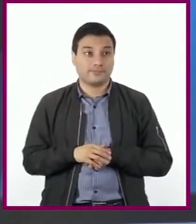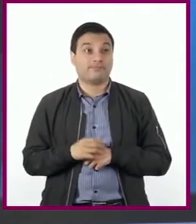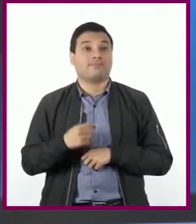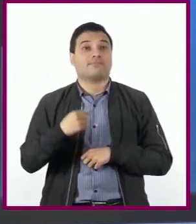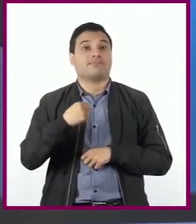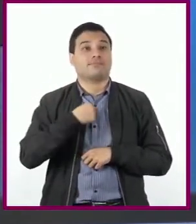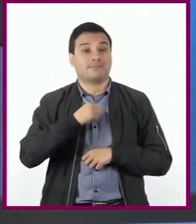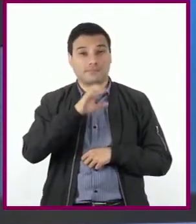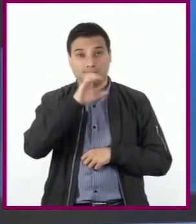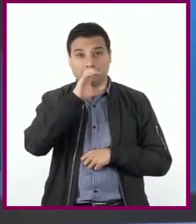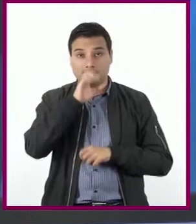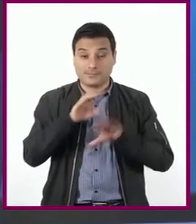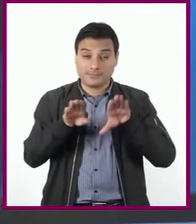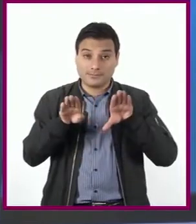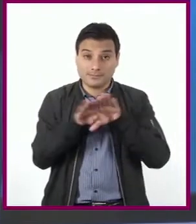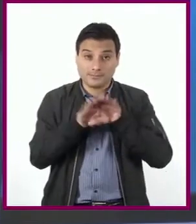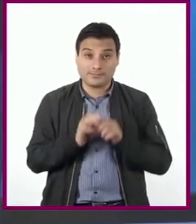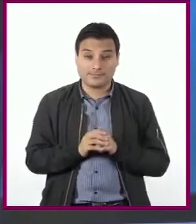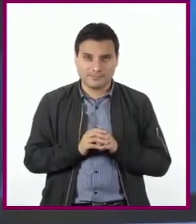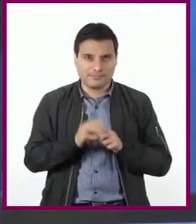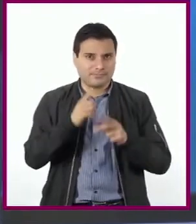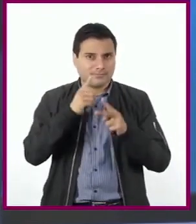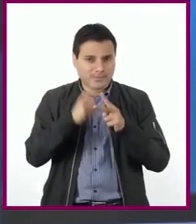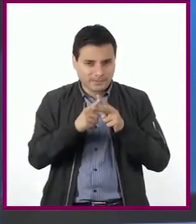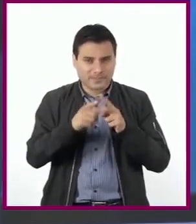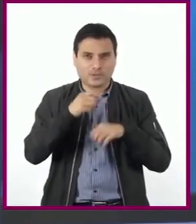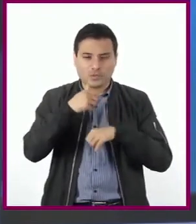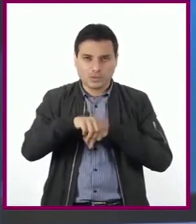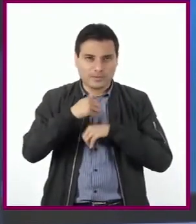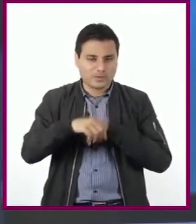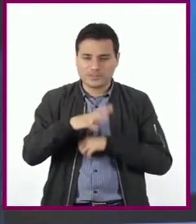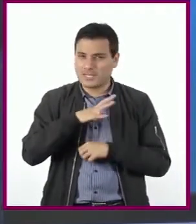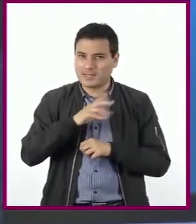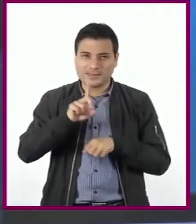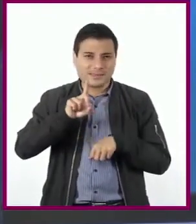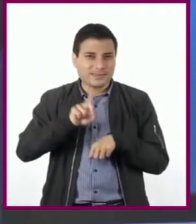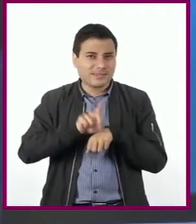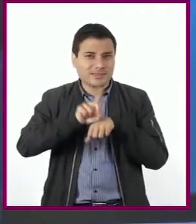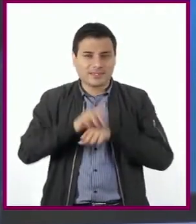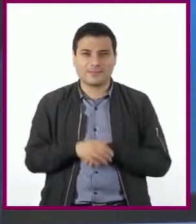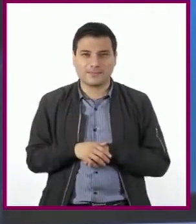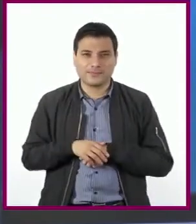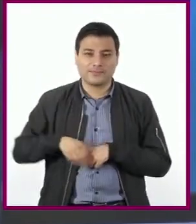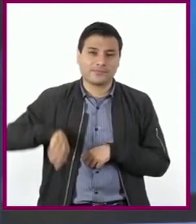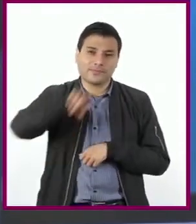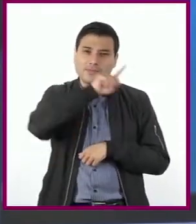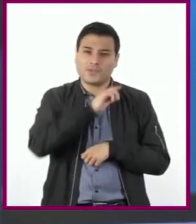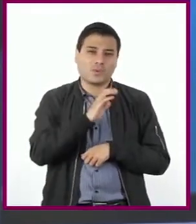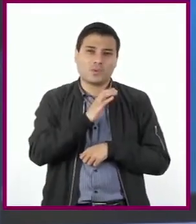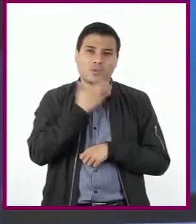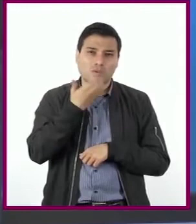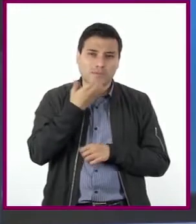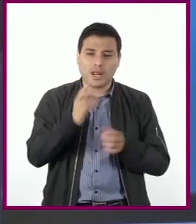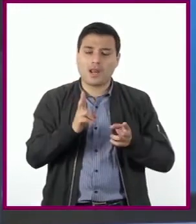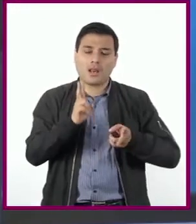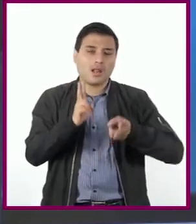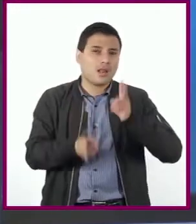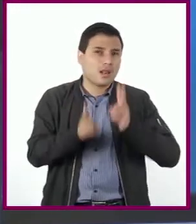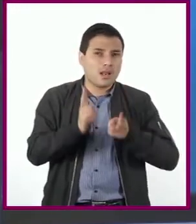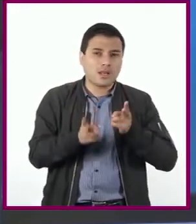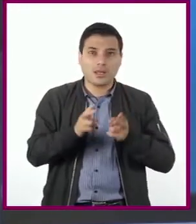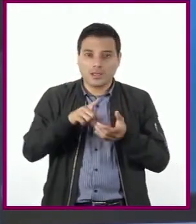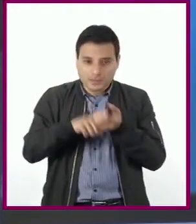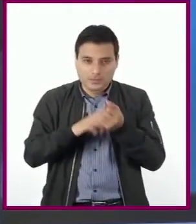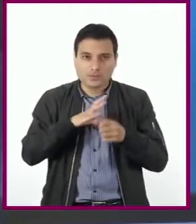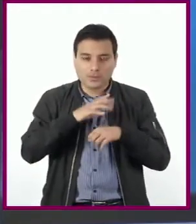veo matemáticas por todos lados, inclusive en nuestro lenguaje. Adoptamos expresiones con referencias matemáticas.